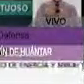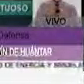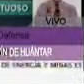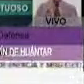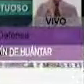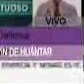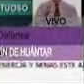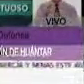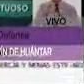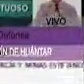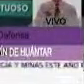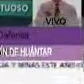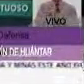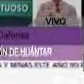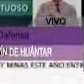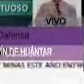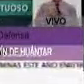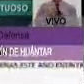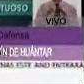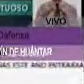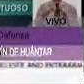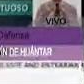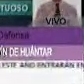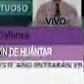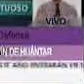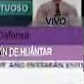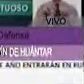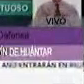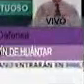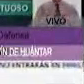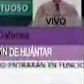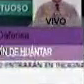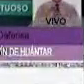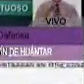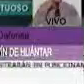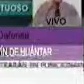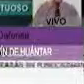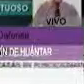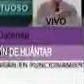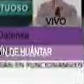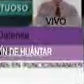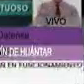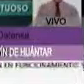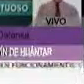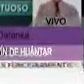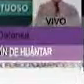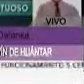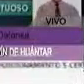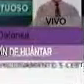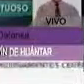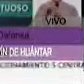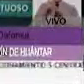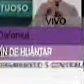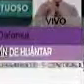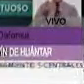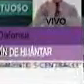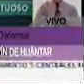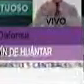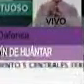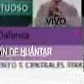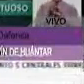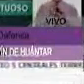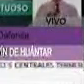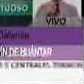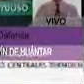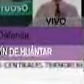Judicial no trabaja de manera independiente, cuando es de dominio público que este gobierno es respetuoso de las